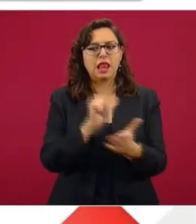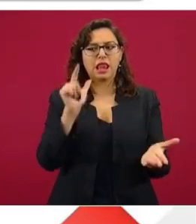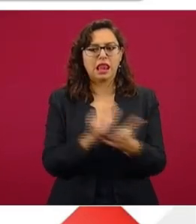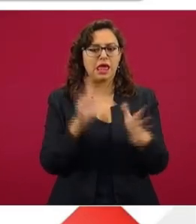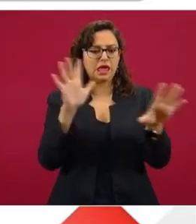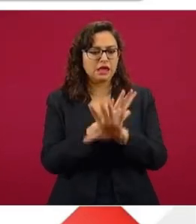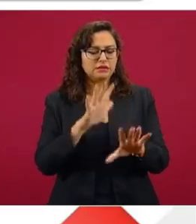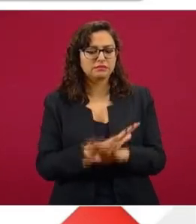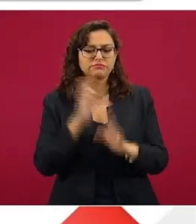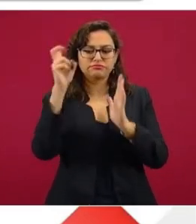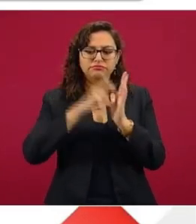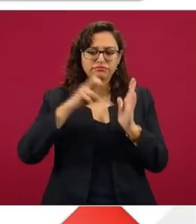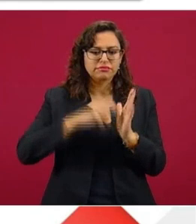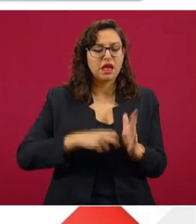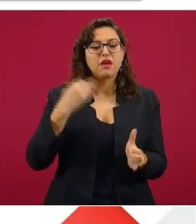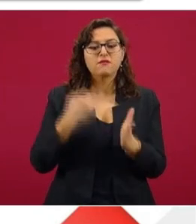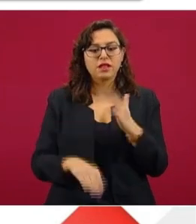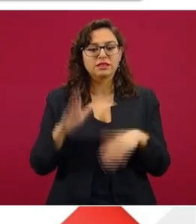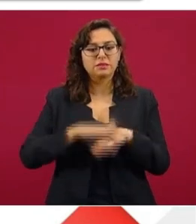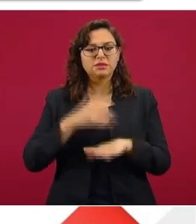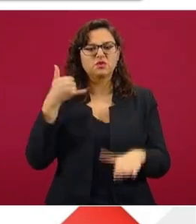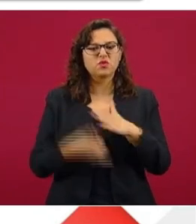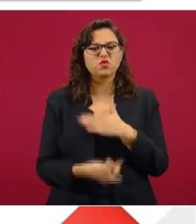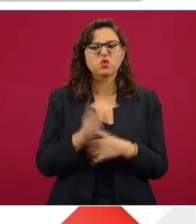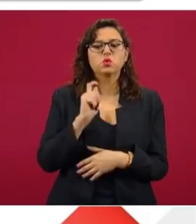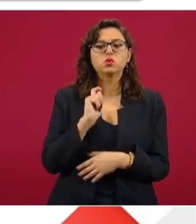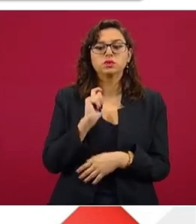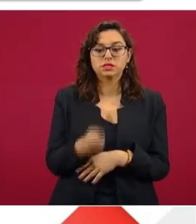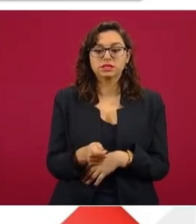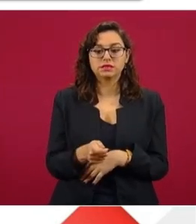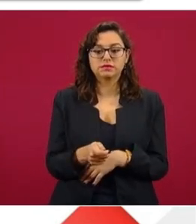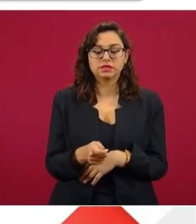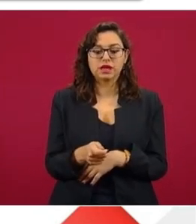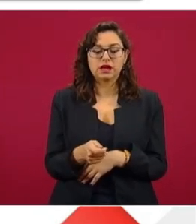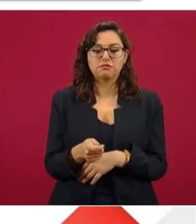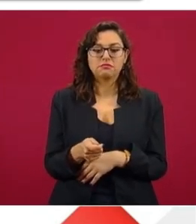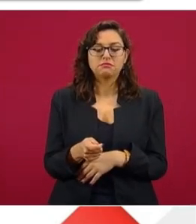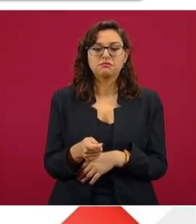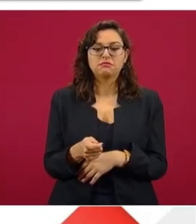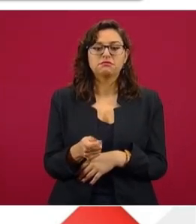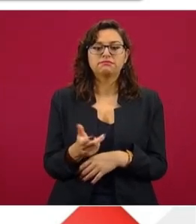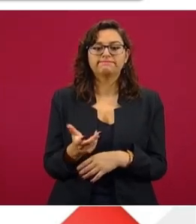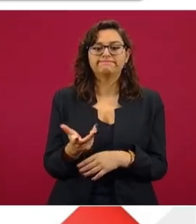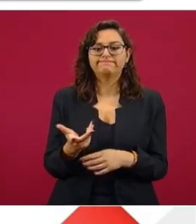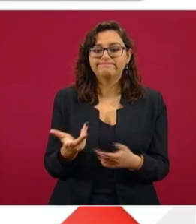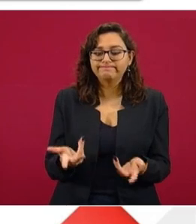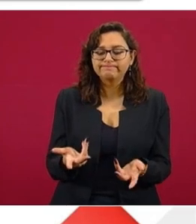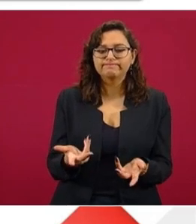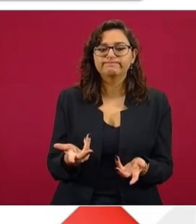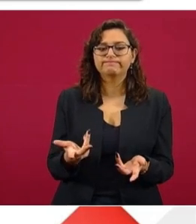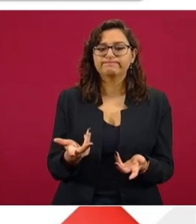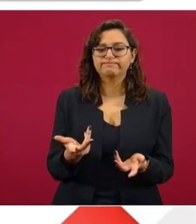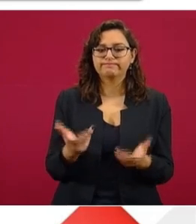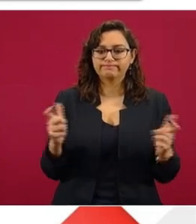no se han discutido a cabalidad es lo que significa que el derecho que se tiene